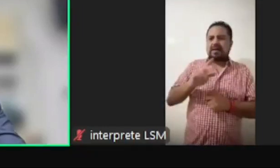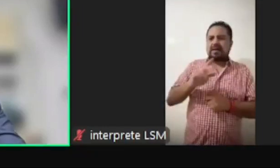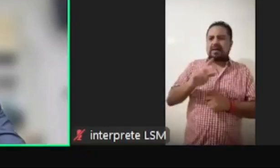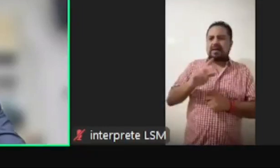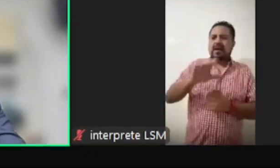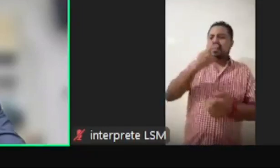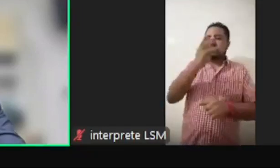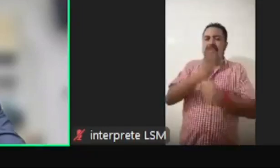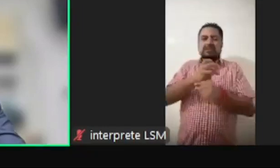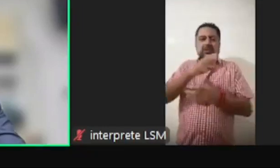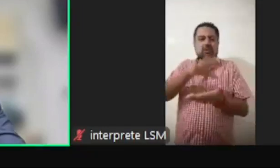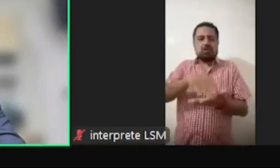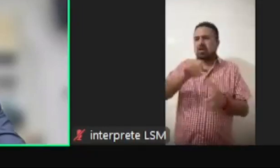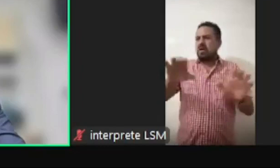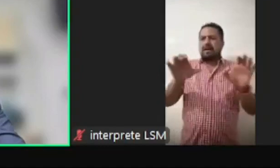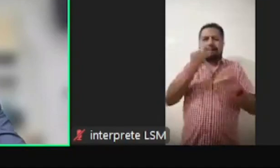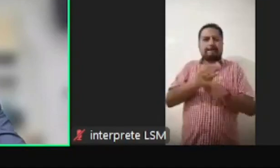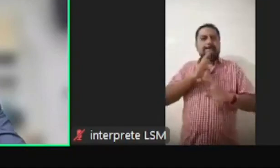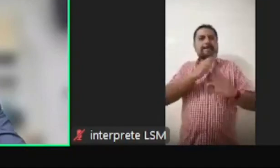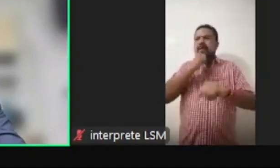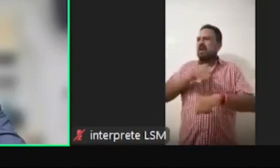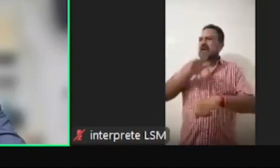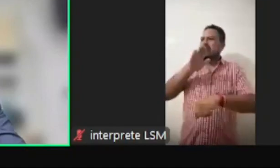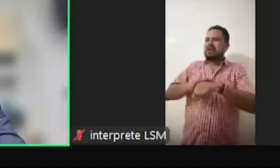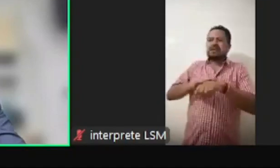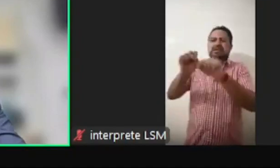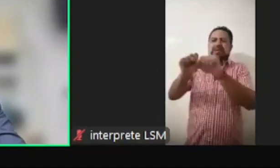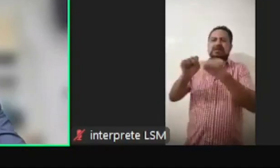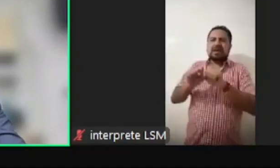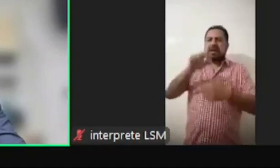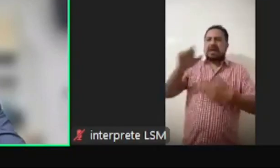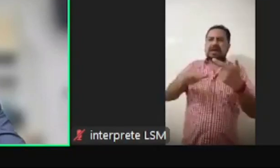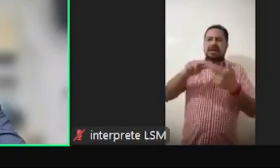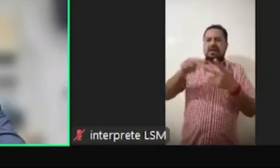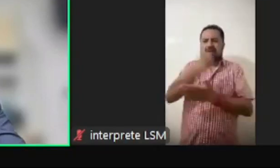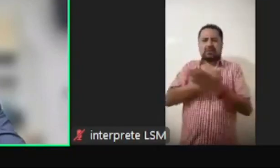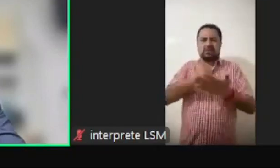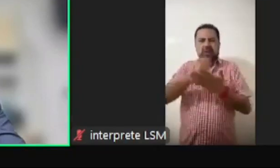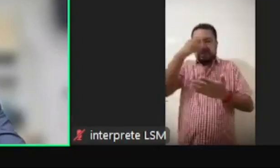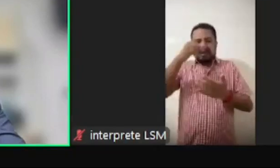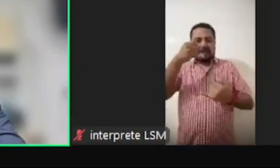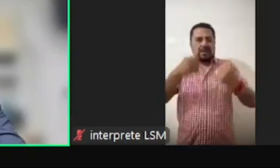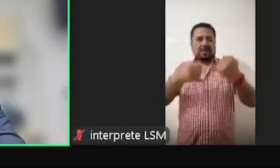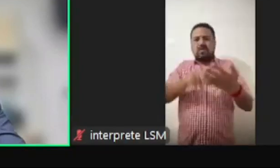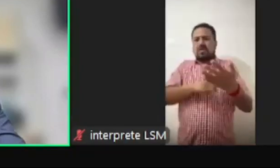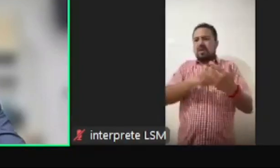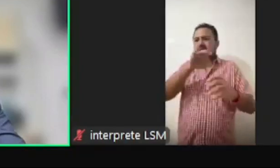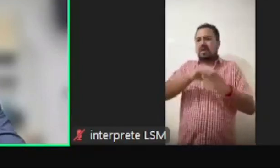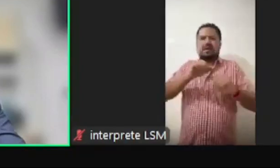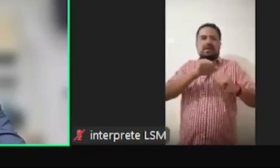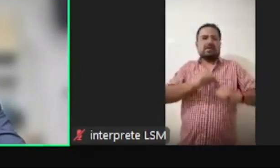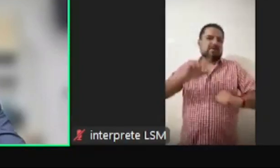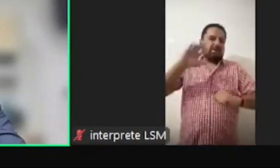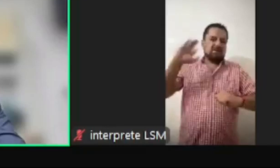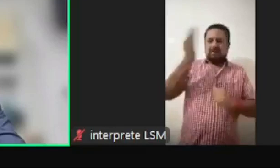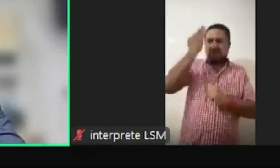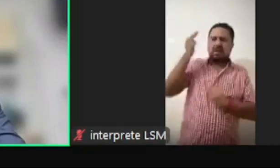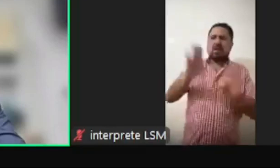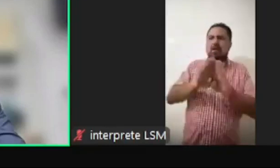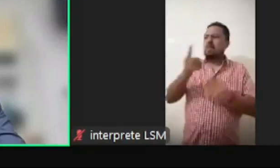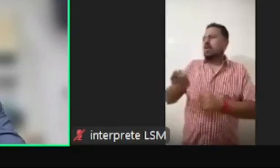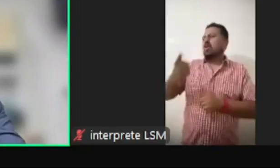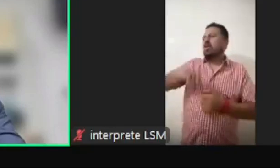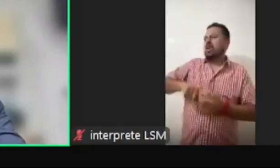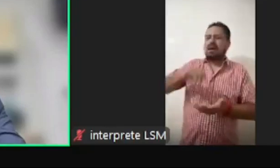presente resolución, infórmese a la Sala Regional Ciudad de México del Tribunal Electoral del Poder Judicial de la Federación como fue ordenado en los asuntos